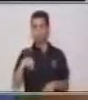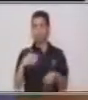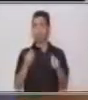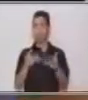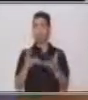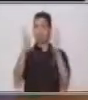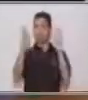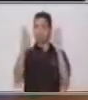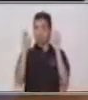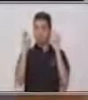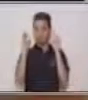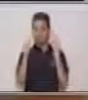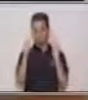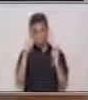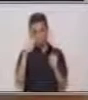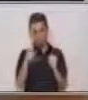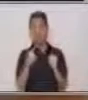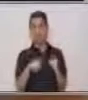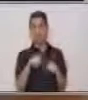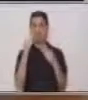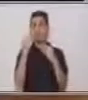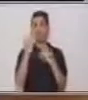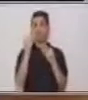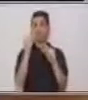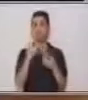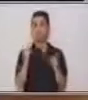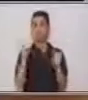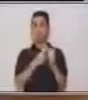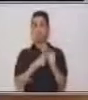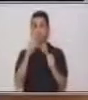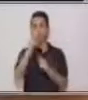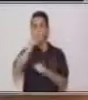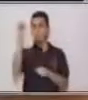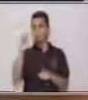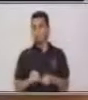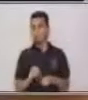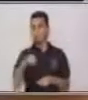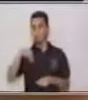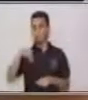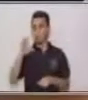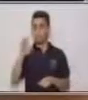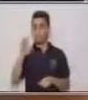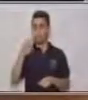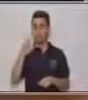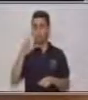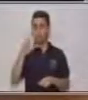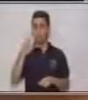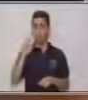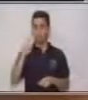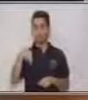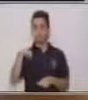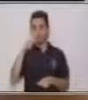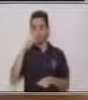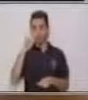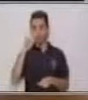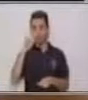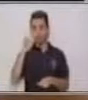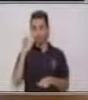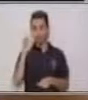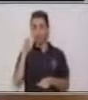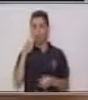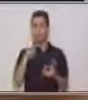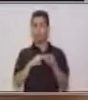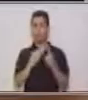tema representación de información por medio de porcentajes del área de matemática para sexto grado de